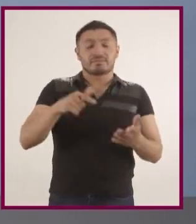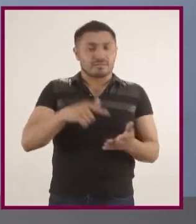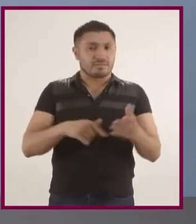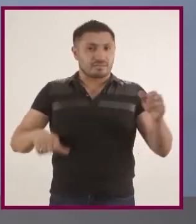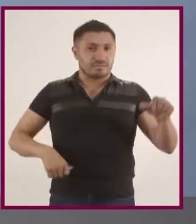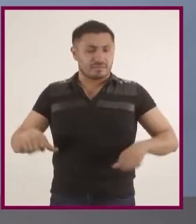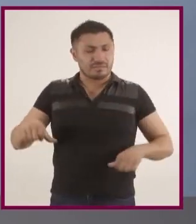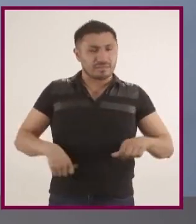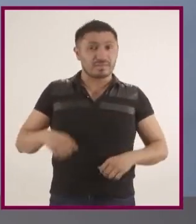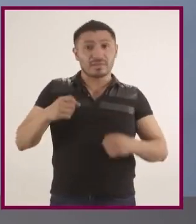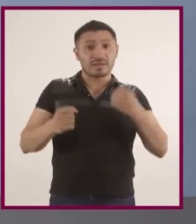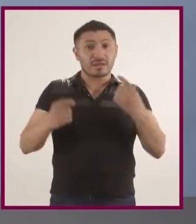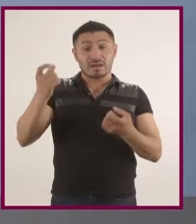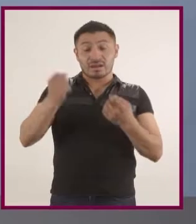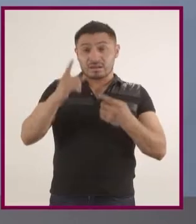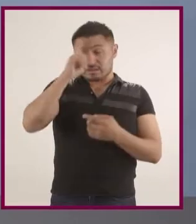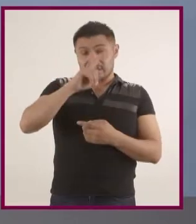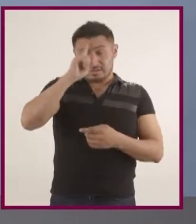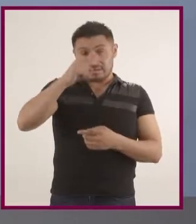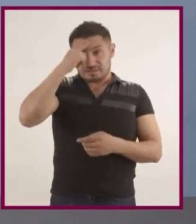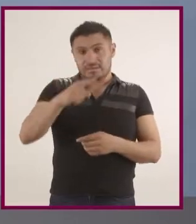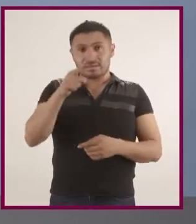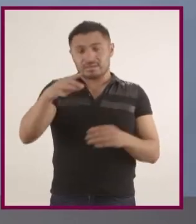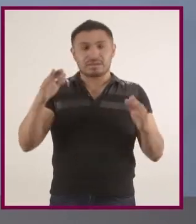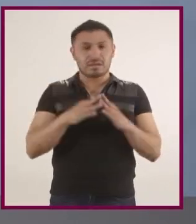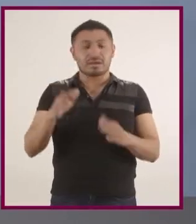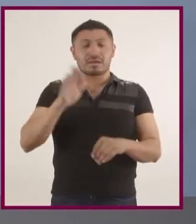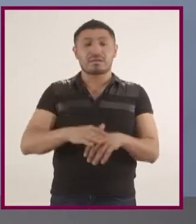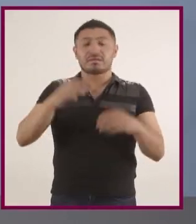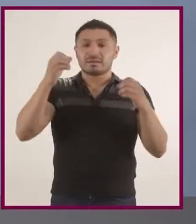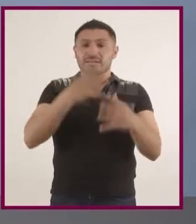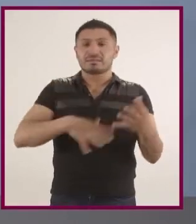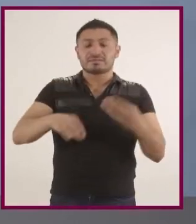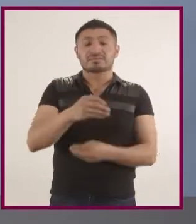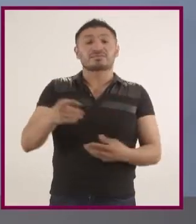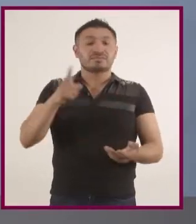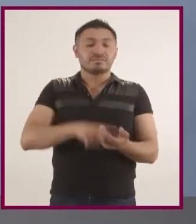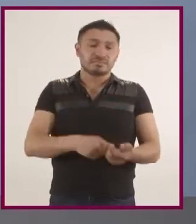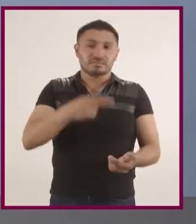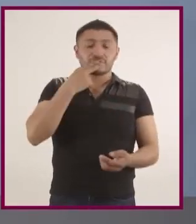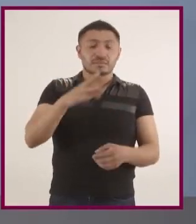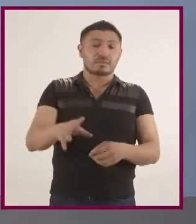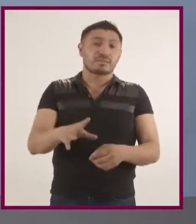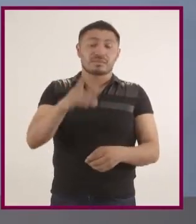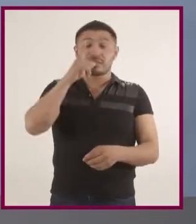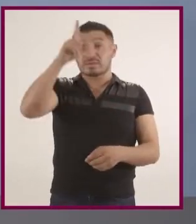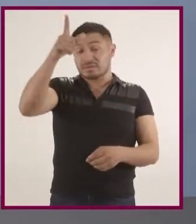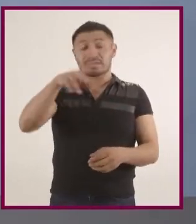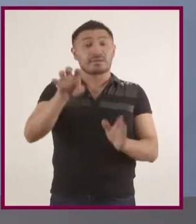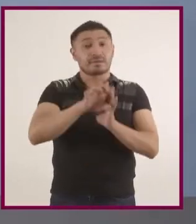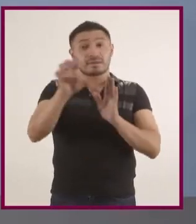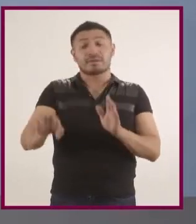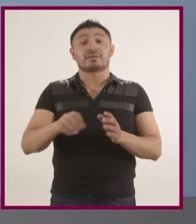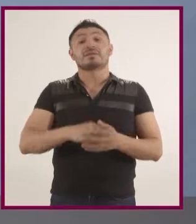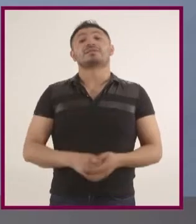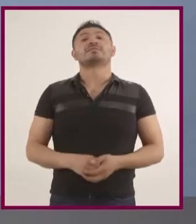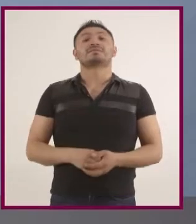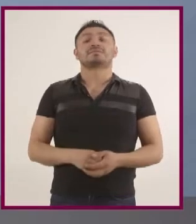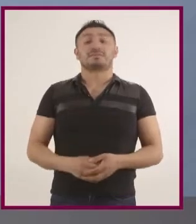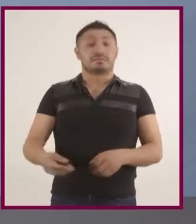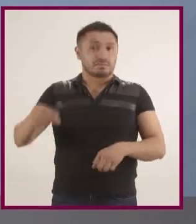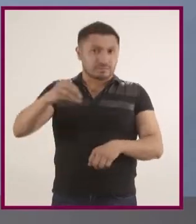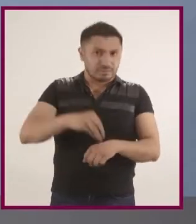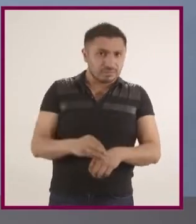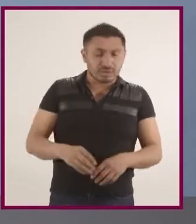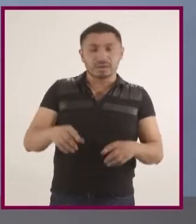actividad algunas recomendaciones para hacer nuestra vivienda más sustentable con el consumo de luz son por ejemplo se pueden